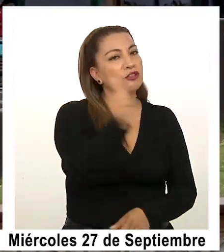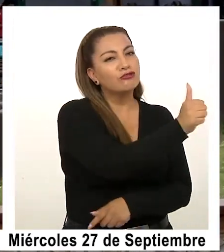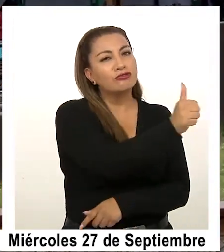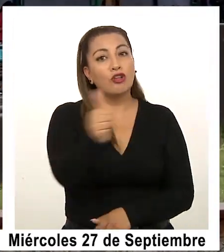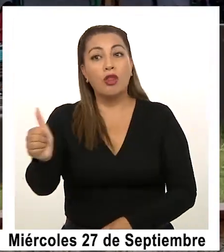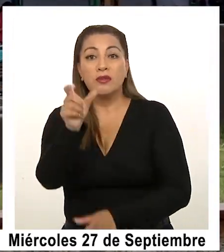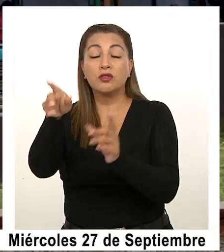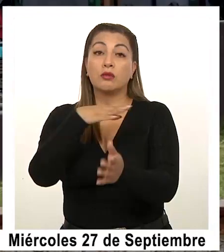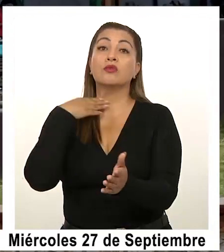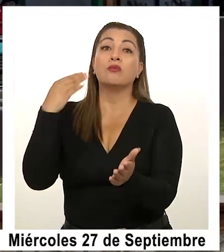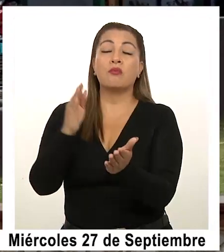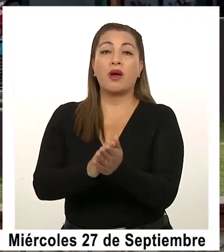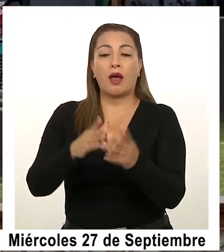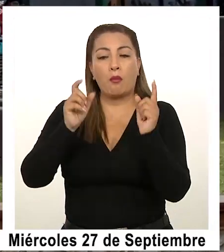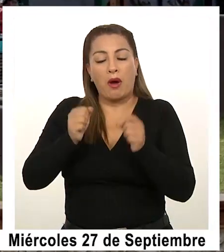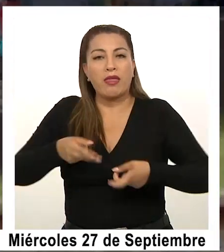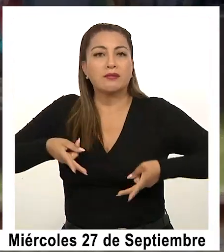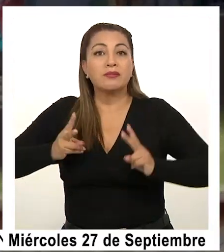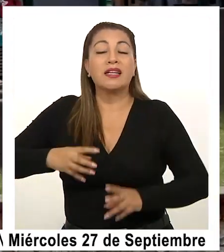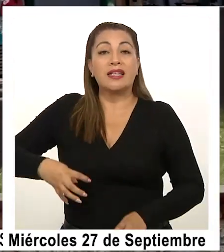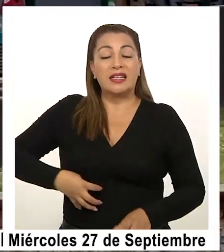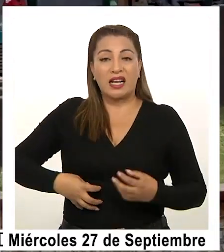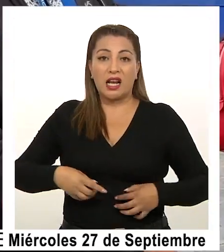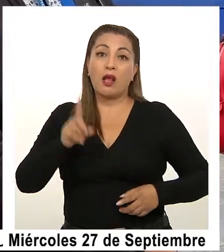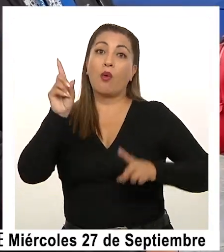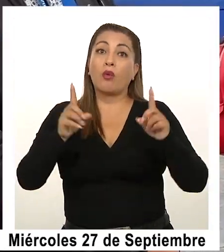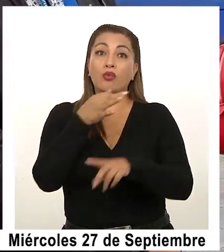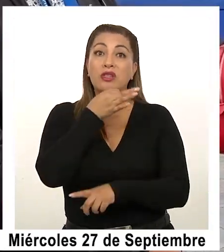persona fallecida, a menos que en vida